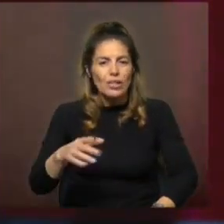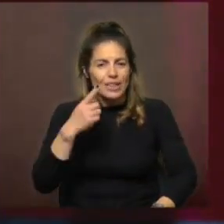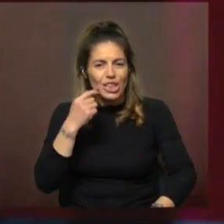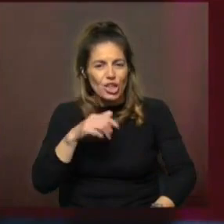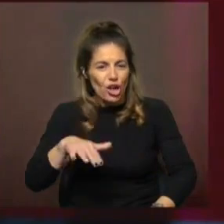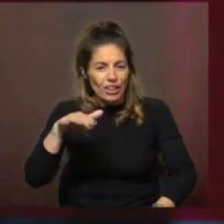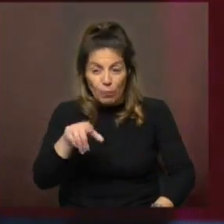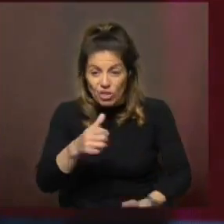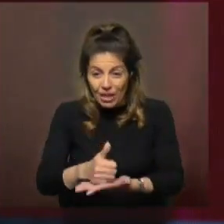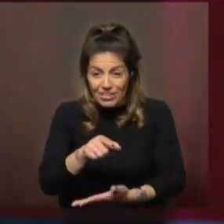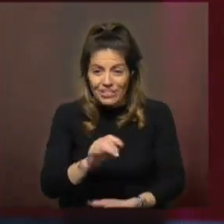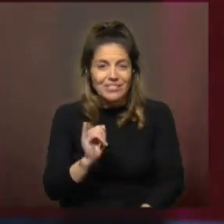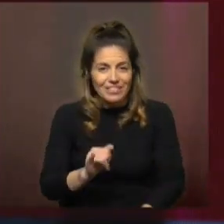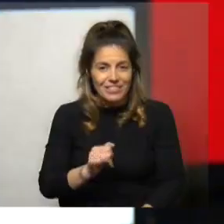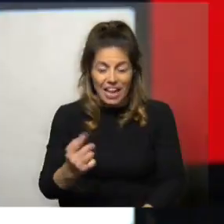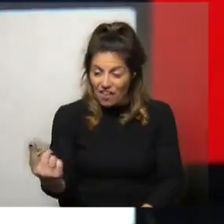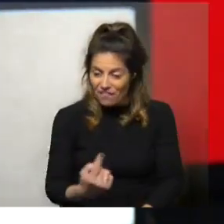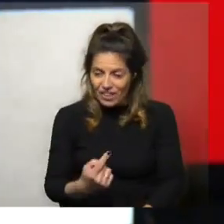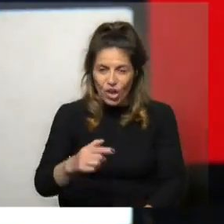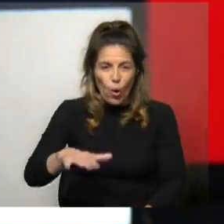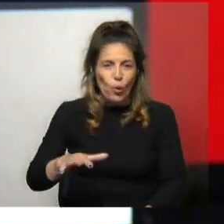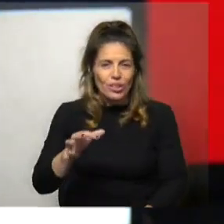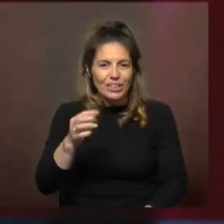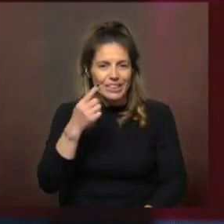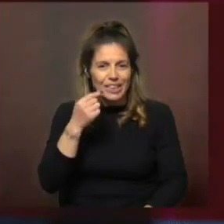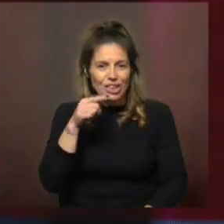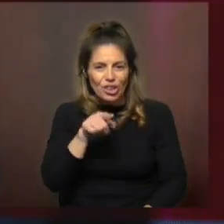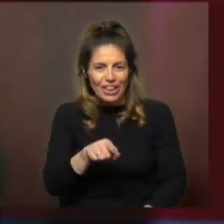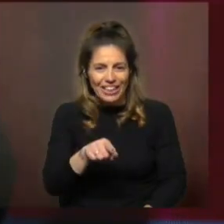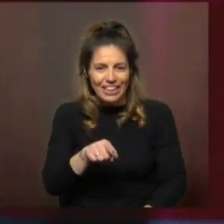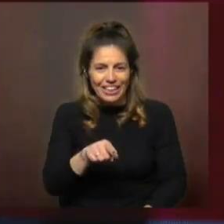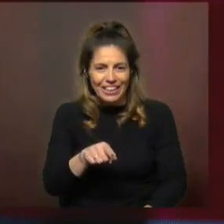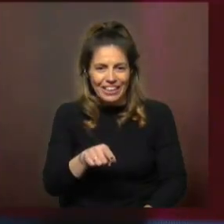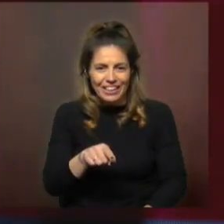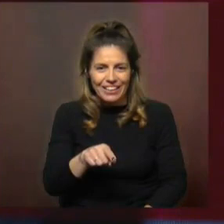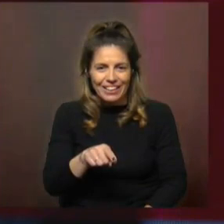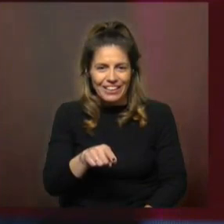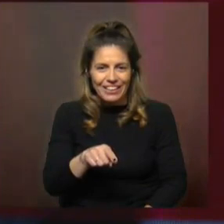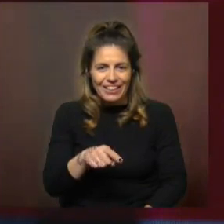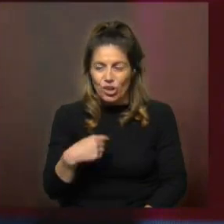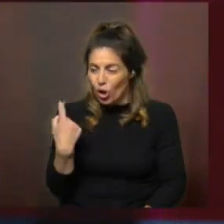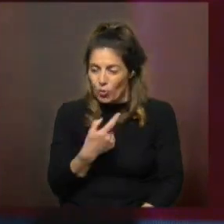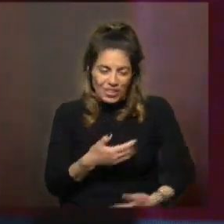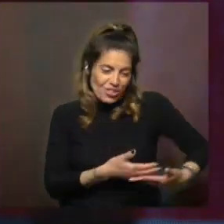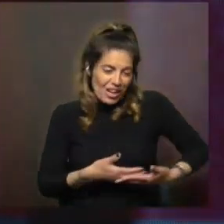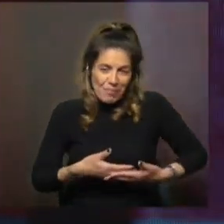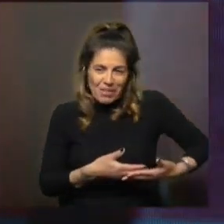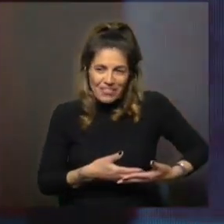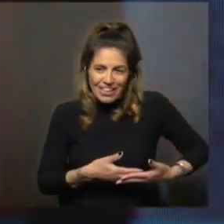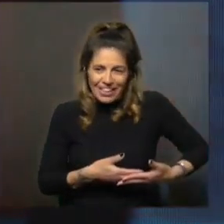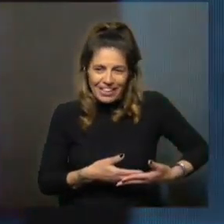claro y apareció un niño grande en primer lugar que era él chiquito pero los los nuestros eran bebés